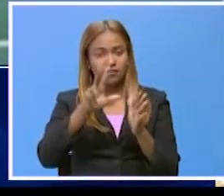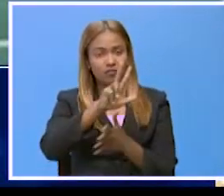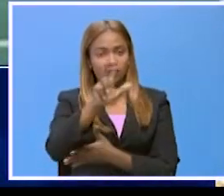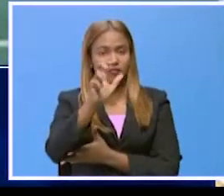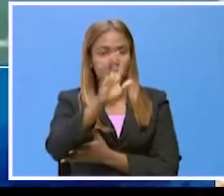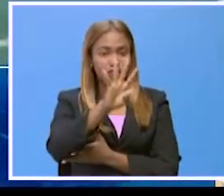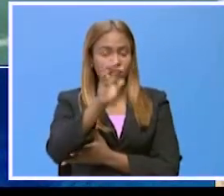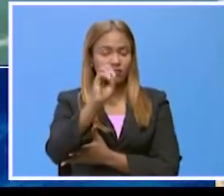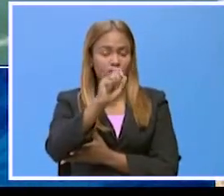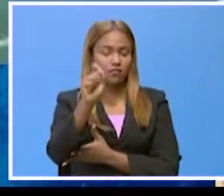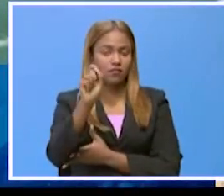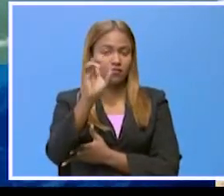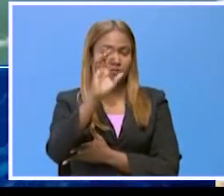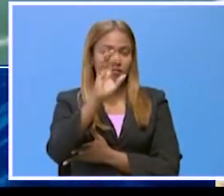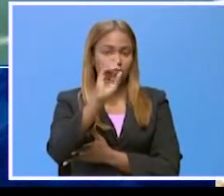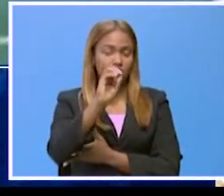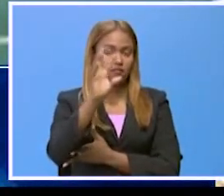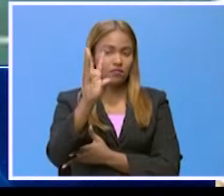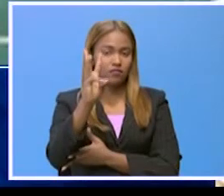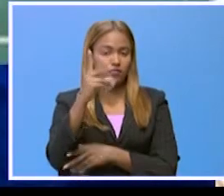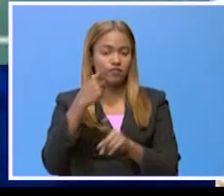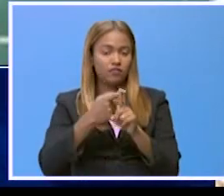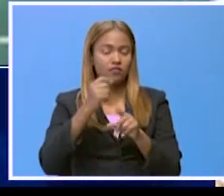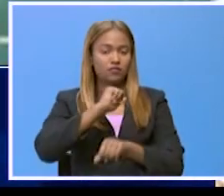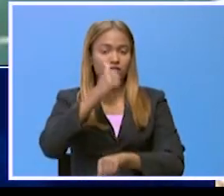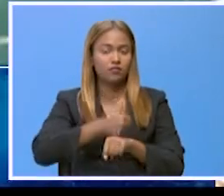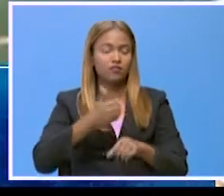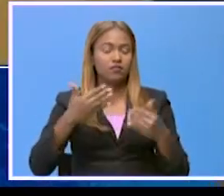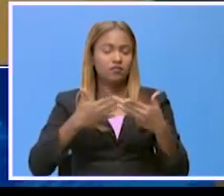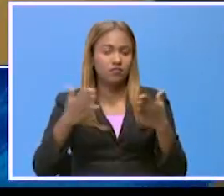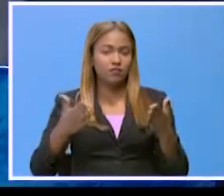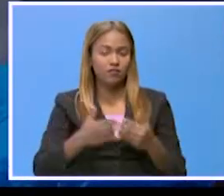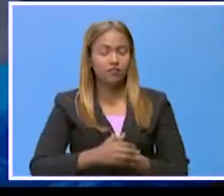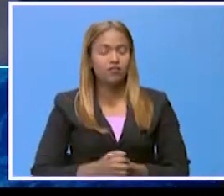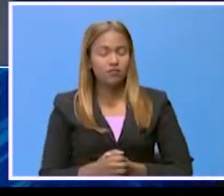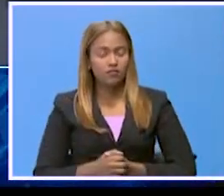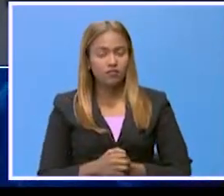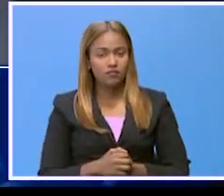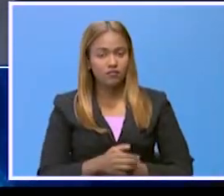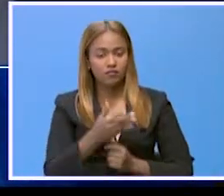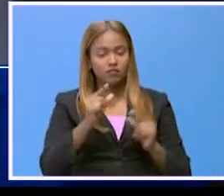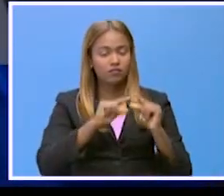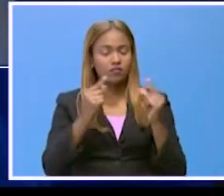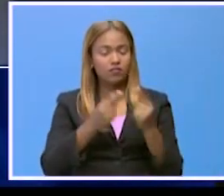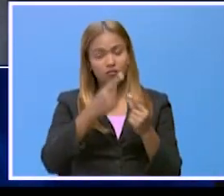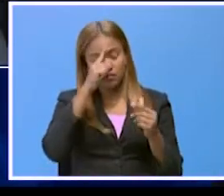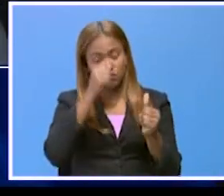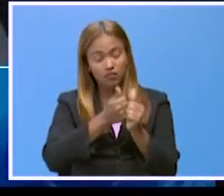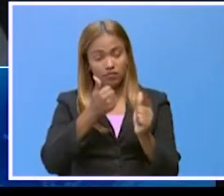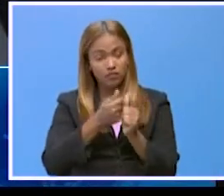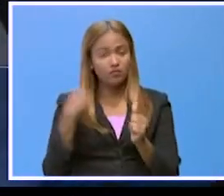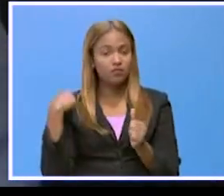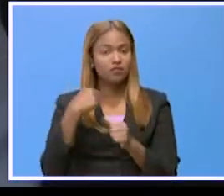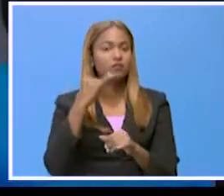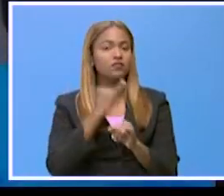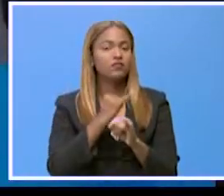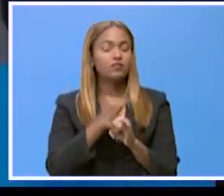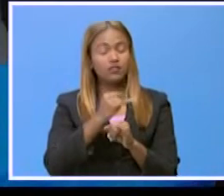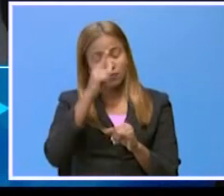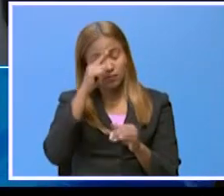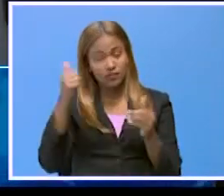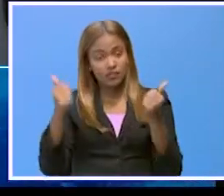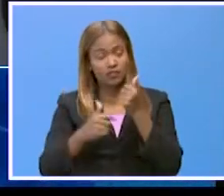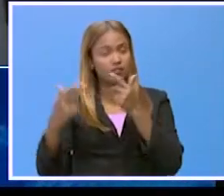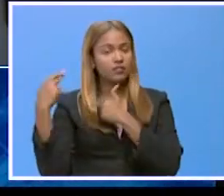341 06 de contrataciones públicas una conducción de nuestras instituciones bajo el